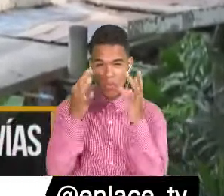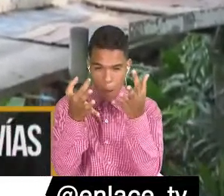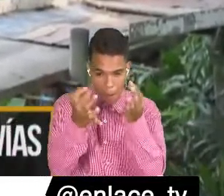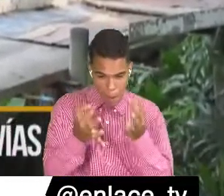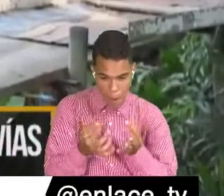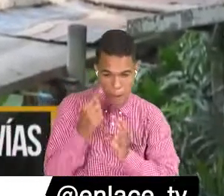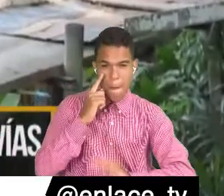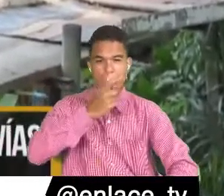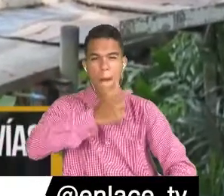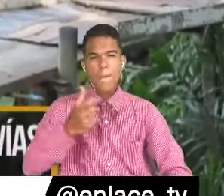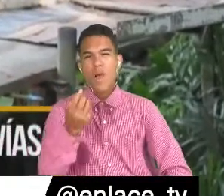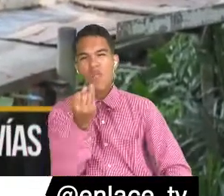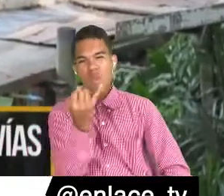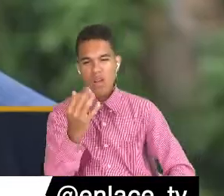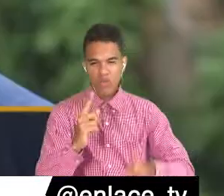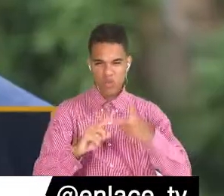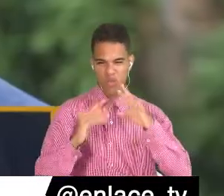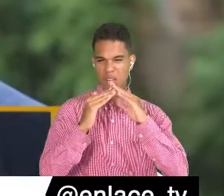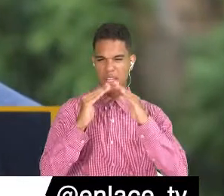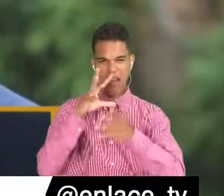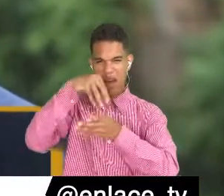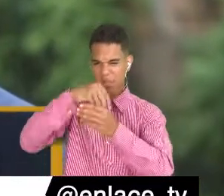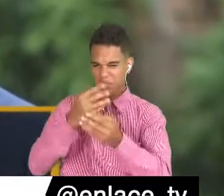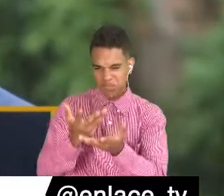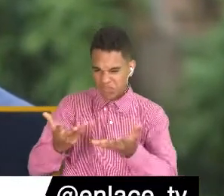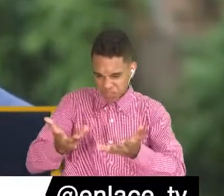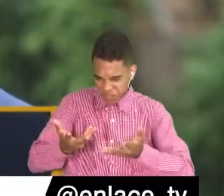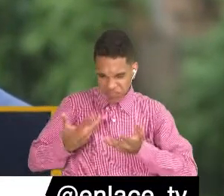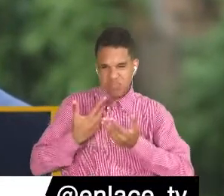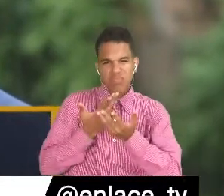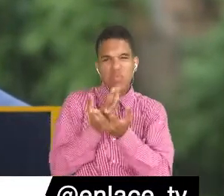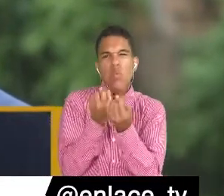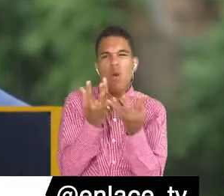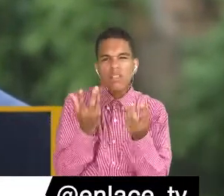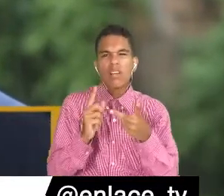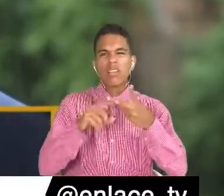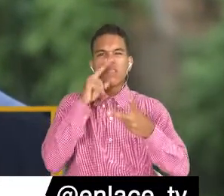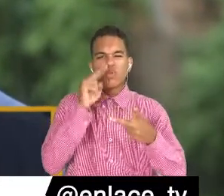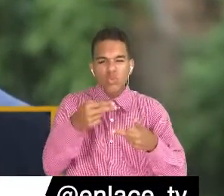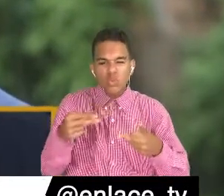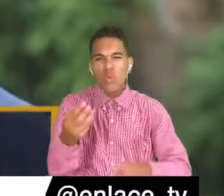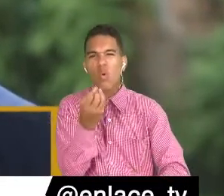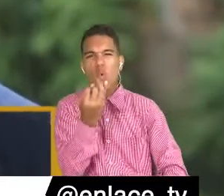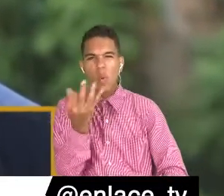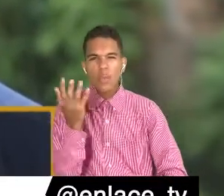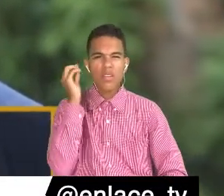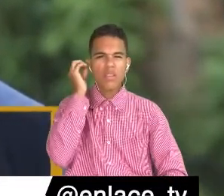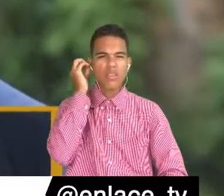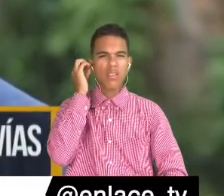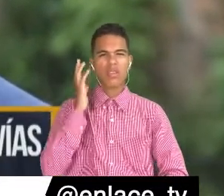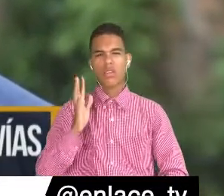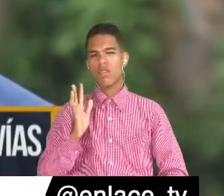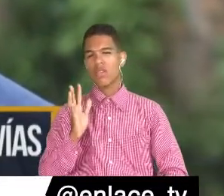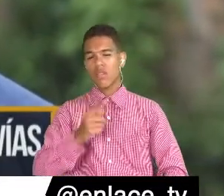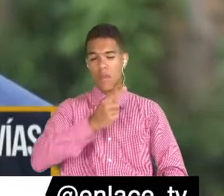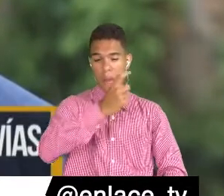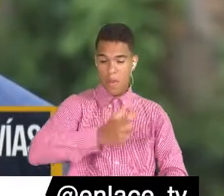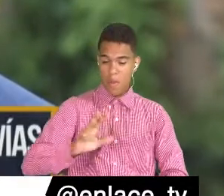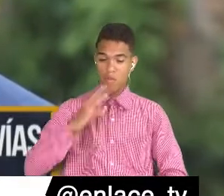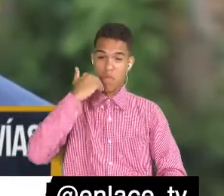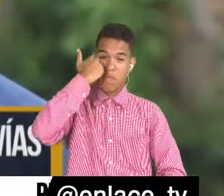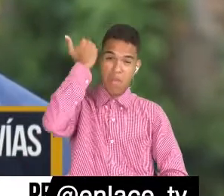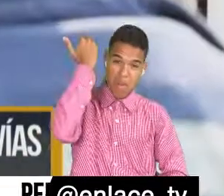de estos lugares y sus pertenencias. ¿Qué personas habitan? ¿Qué niños habitan? Si son personas